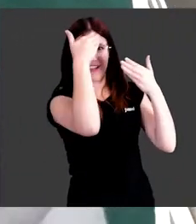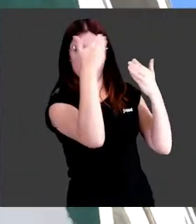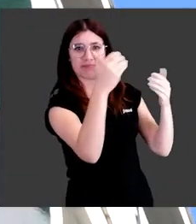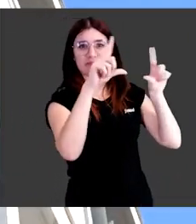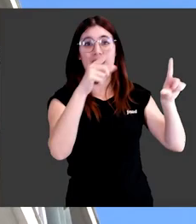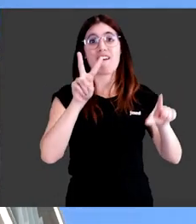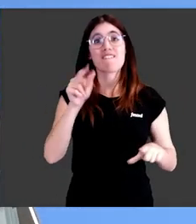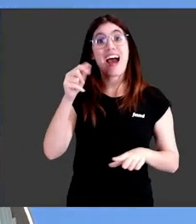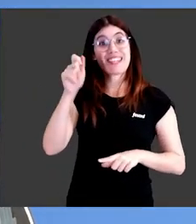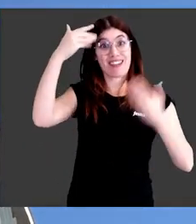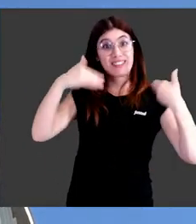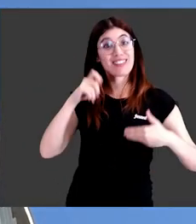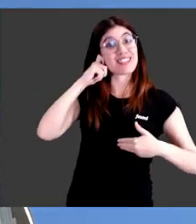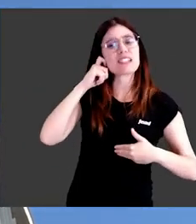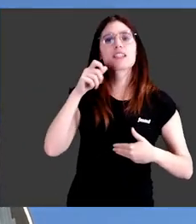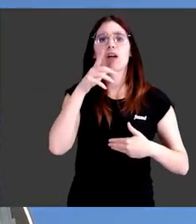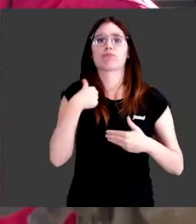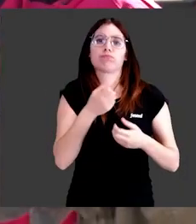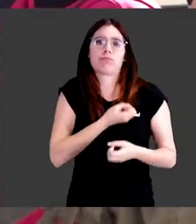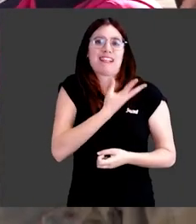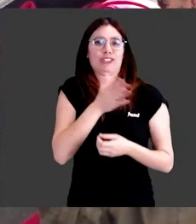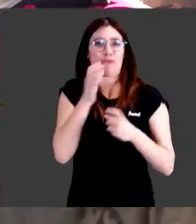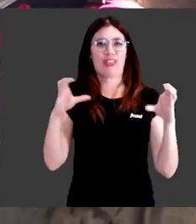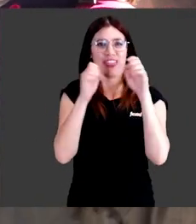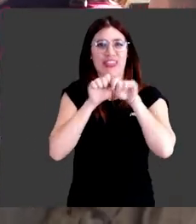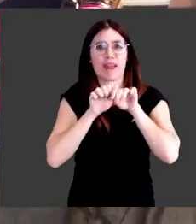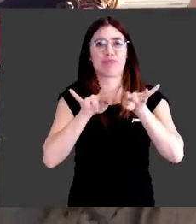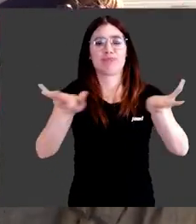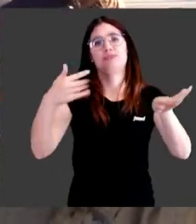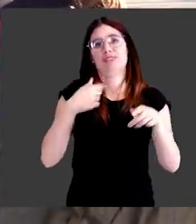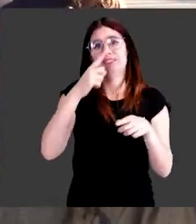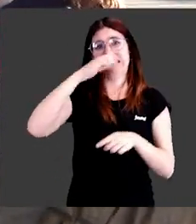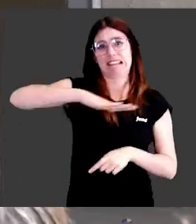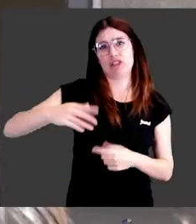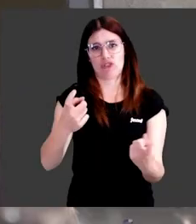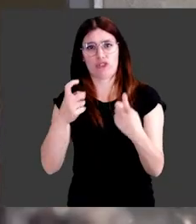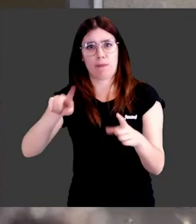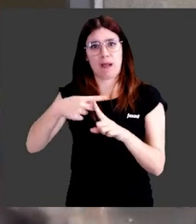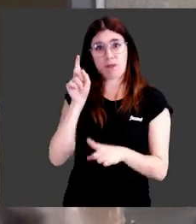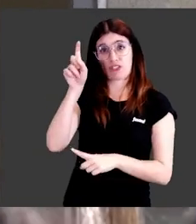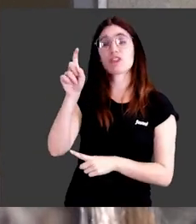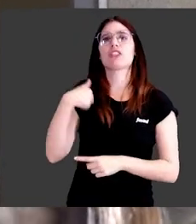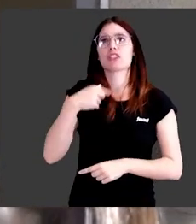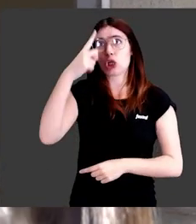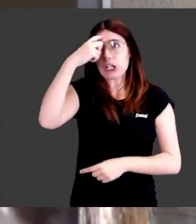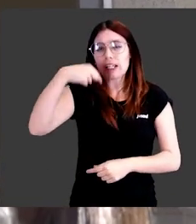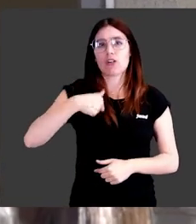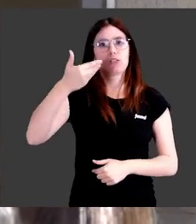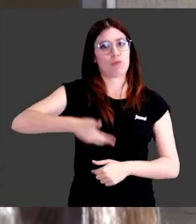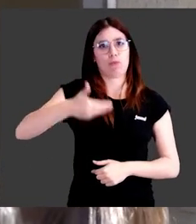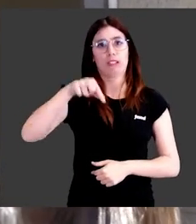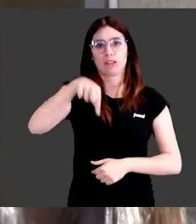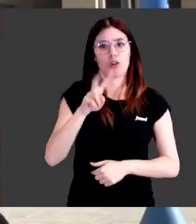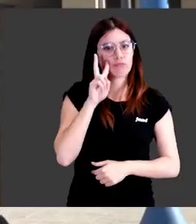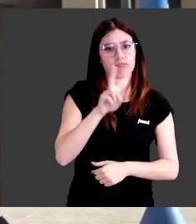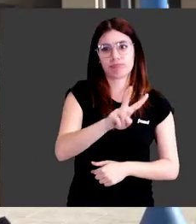Vallet compartió durante toda la mañana su pasión por la ciencia y por divulgarla con todo el alumnado y profesorado del centro. Yo creo que es muy importante y